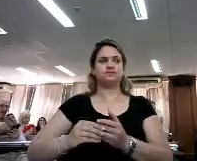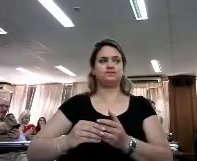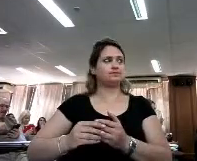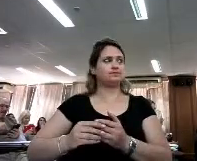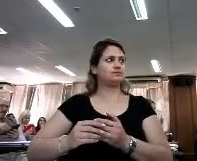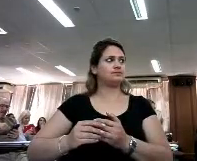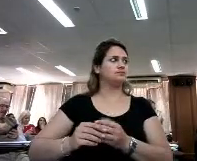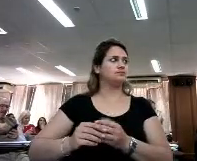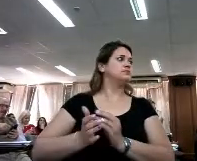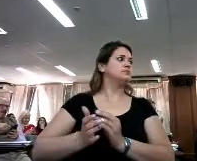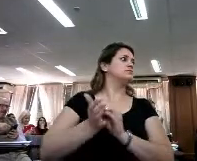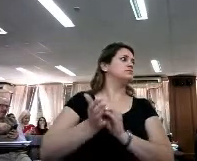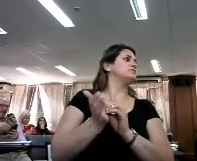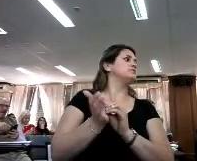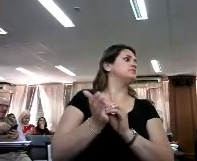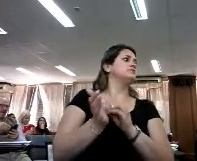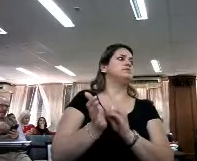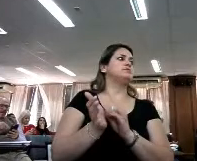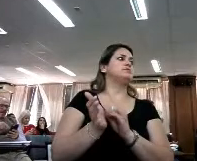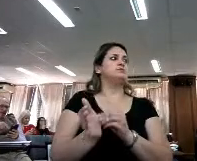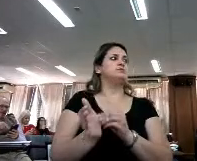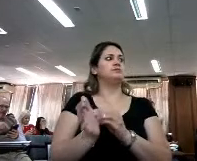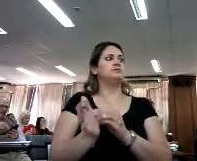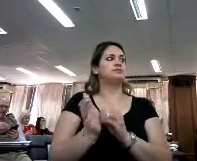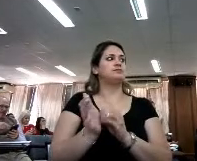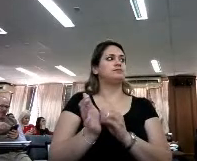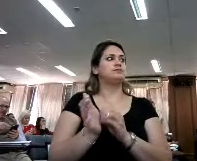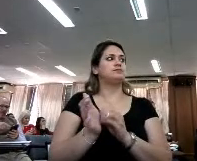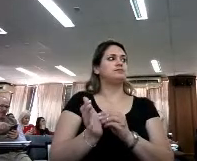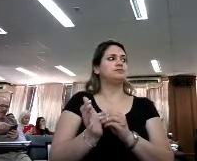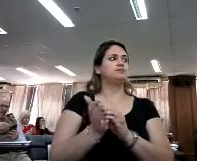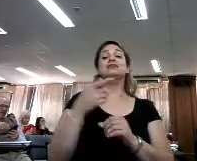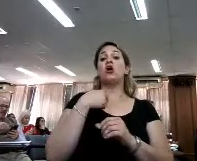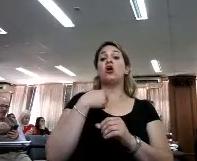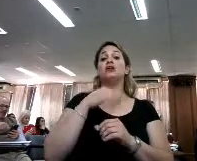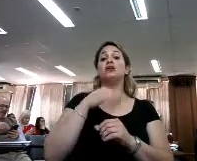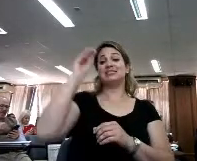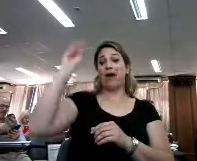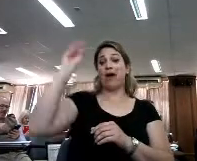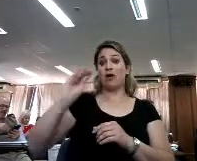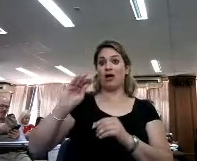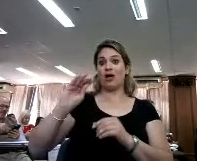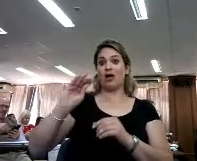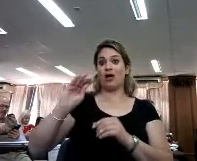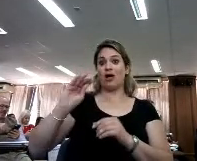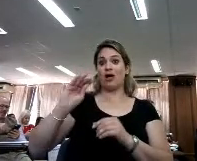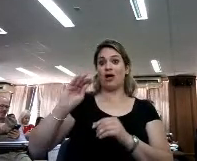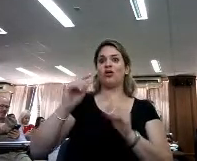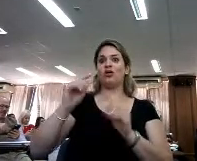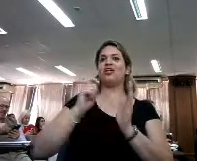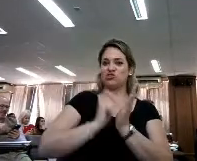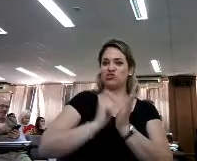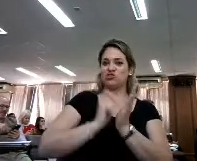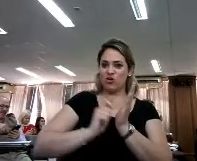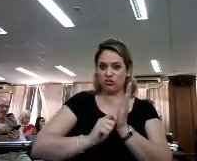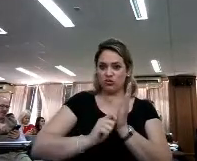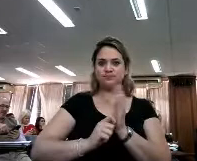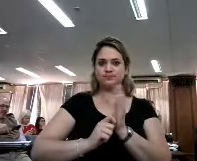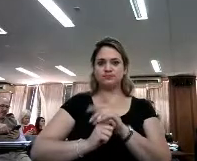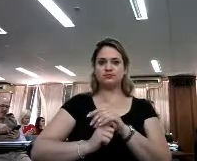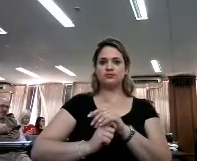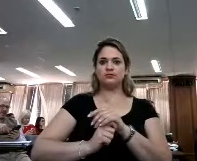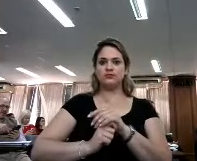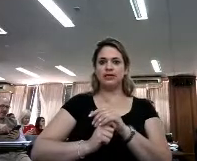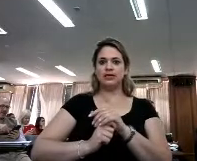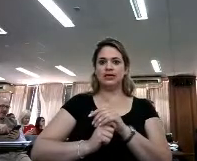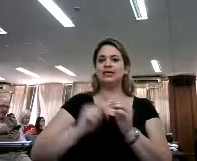Gracias. Claudio. Los abogados en materia de derechos de autor, cuando hablamos de disposición de derechos,